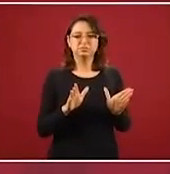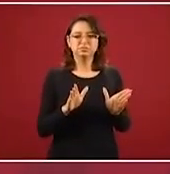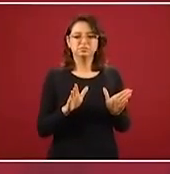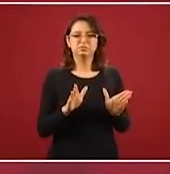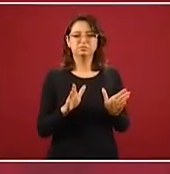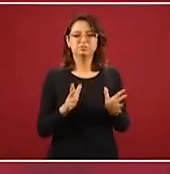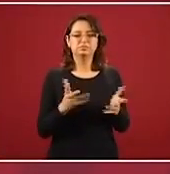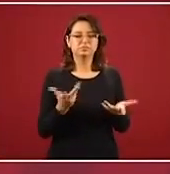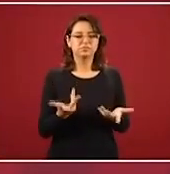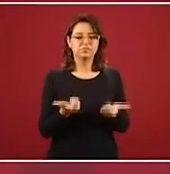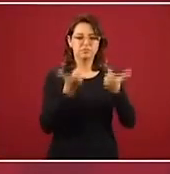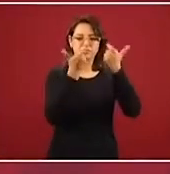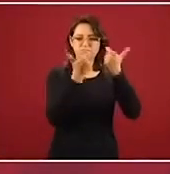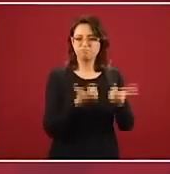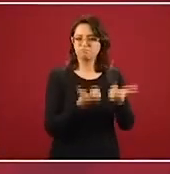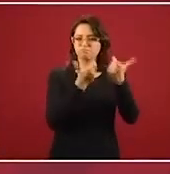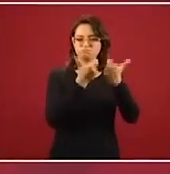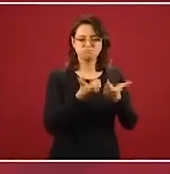lo material.